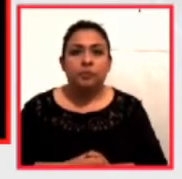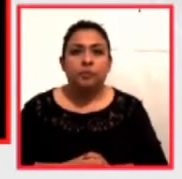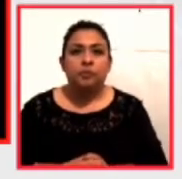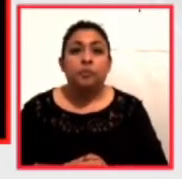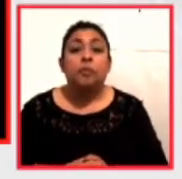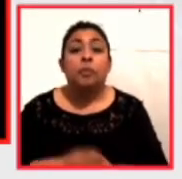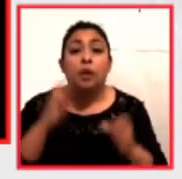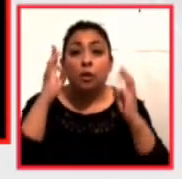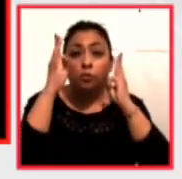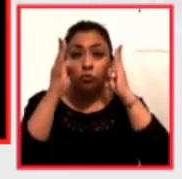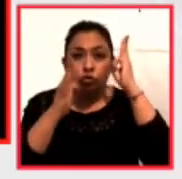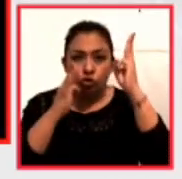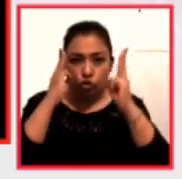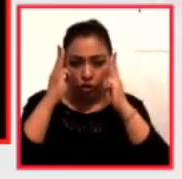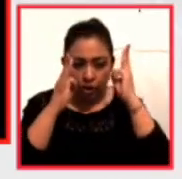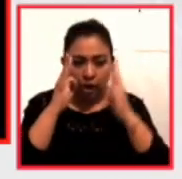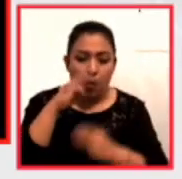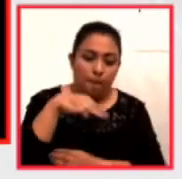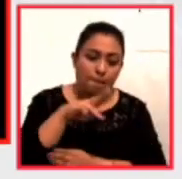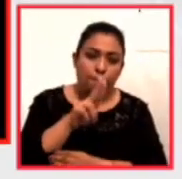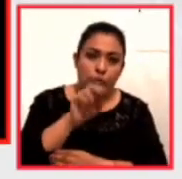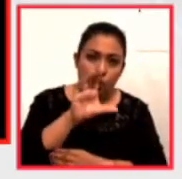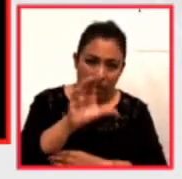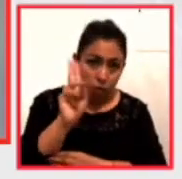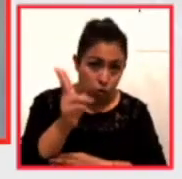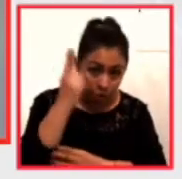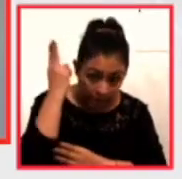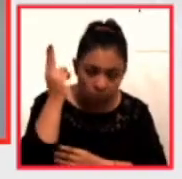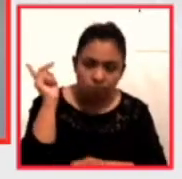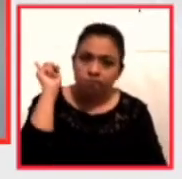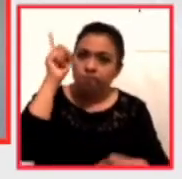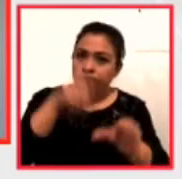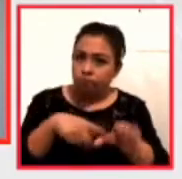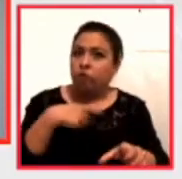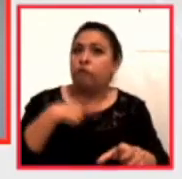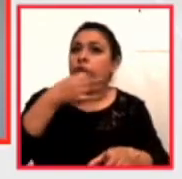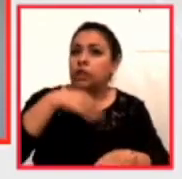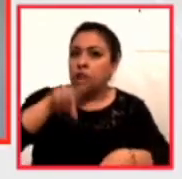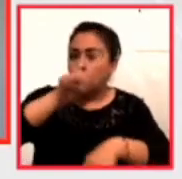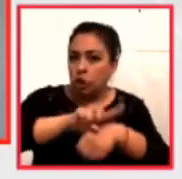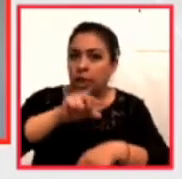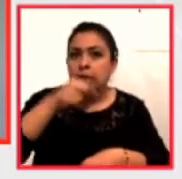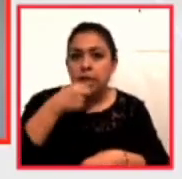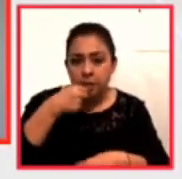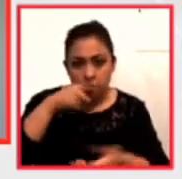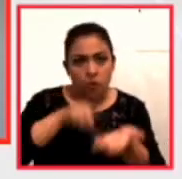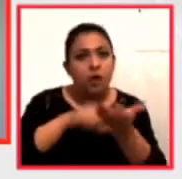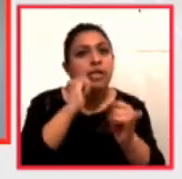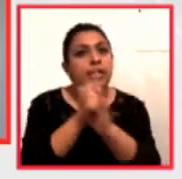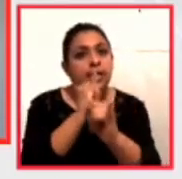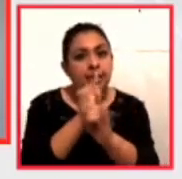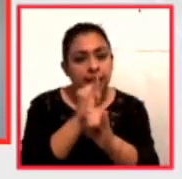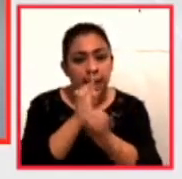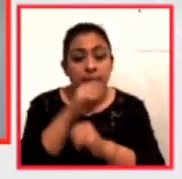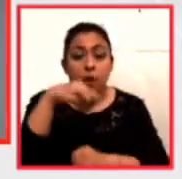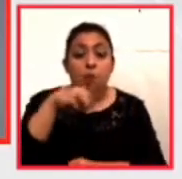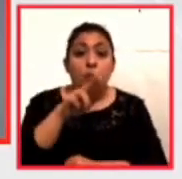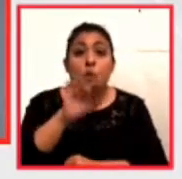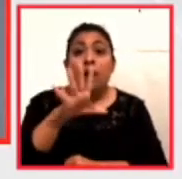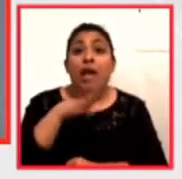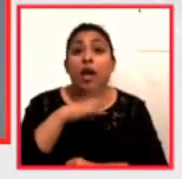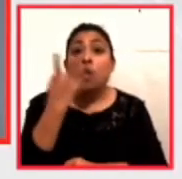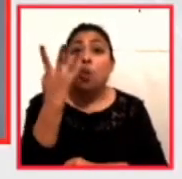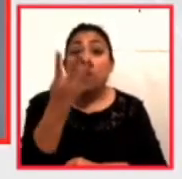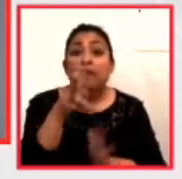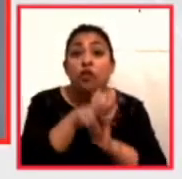El Museo Universitario de Arte Contemporáneo de la UNAM se suma a las celebraciones del Día del Niño en el espacio virtual. El MUAC ofrece 4 videos